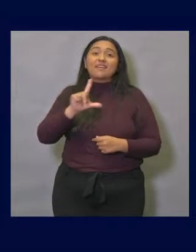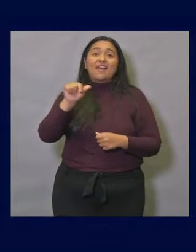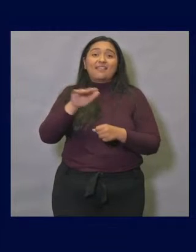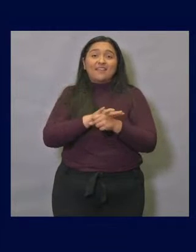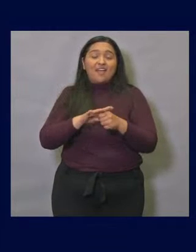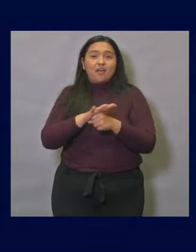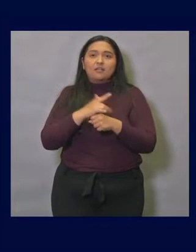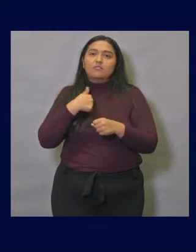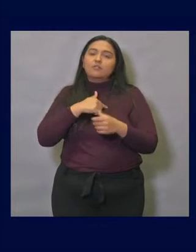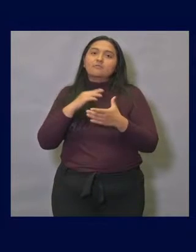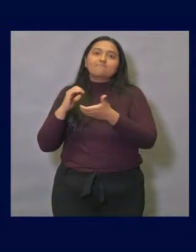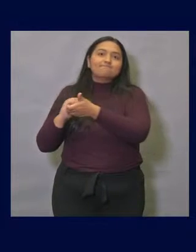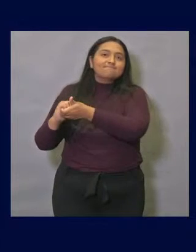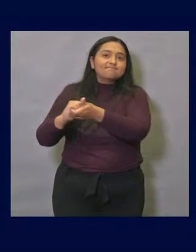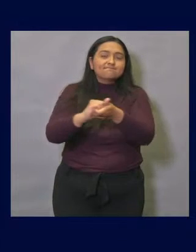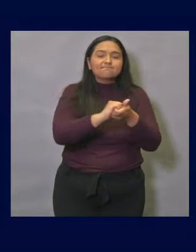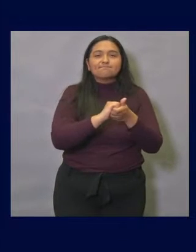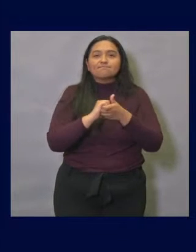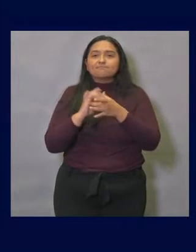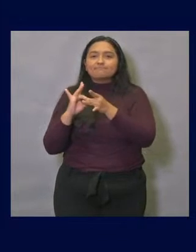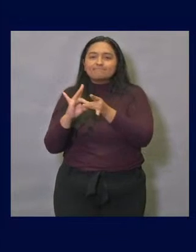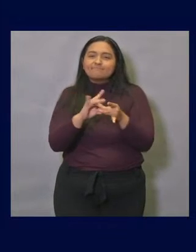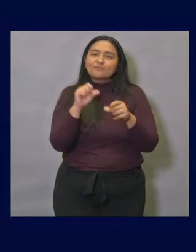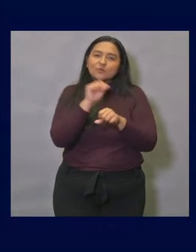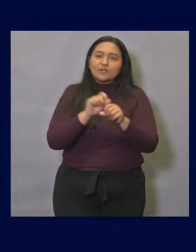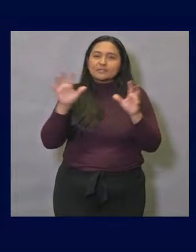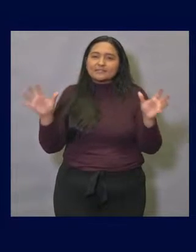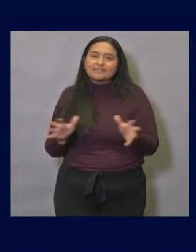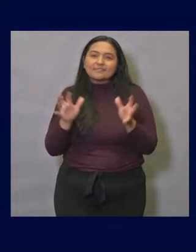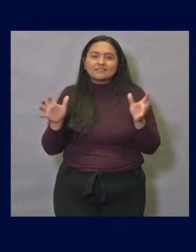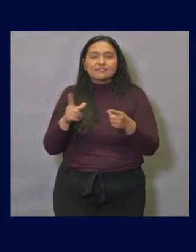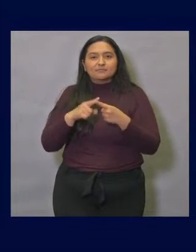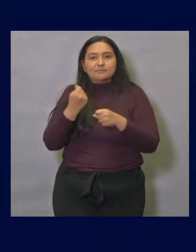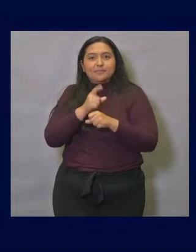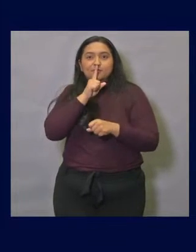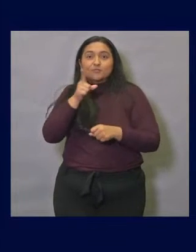han unido para que nuestros residentes mayores reciban sus vacunas.